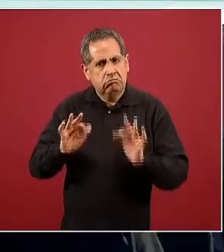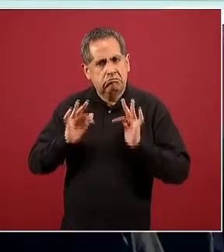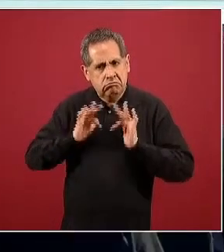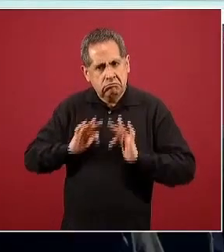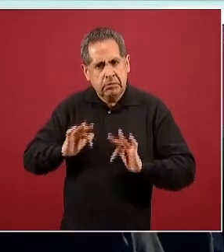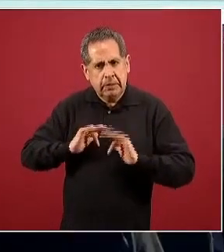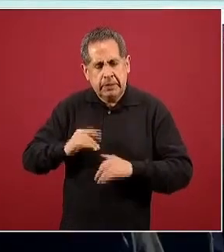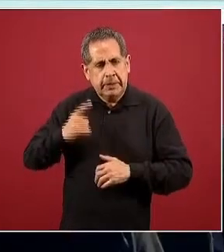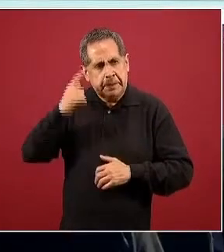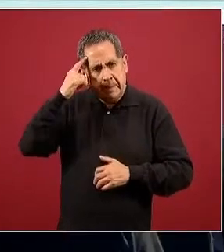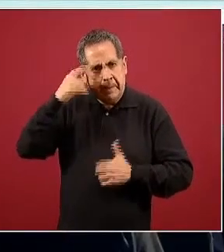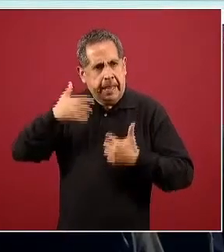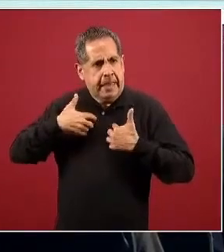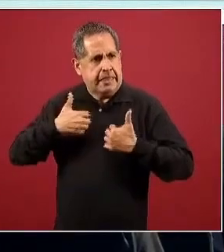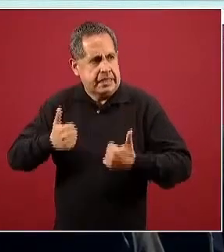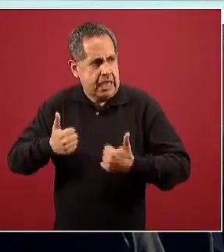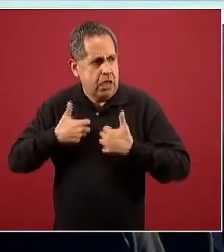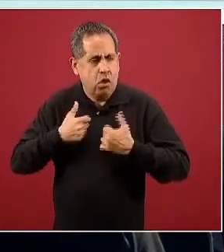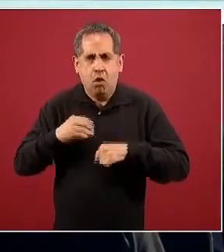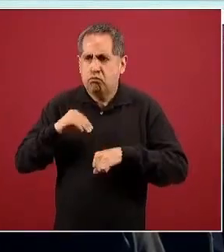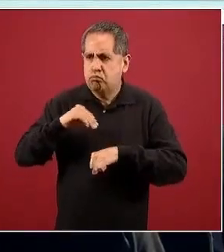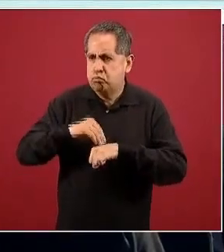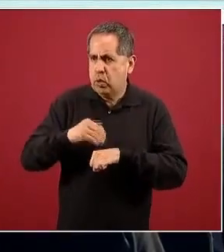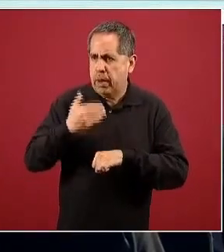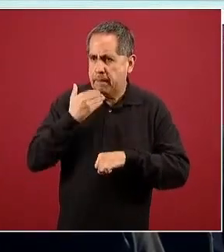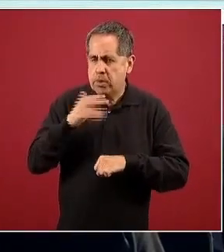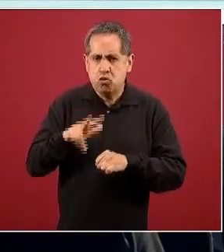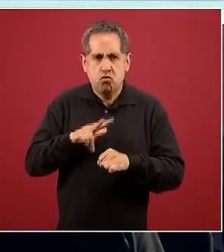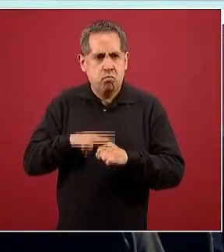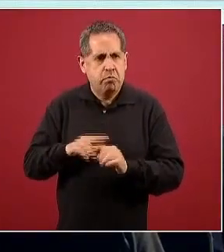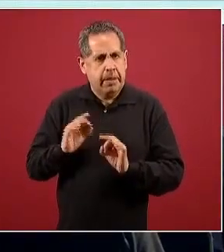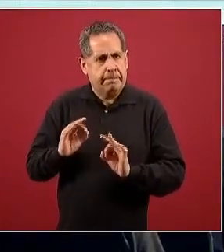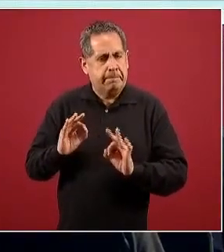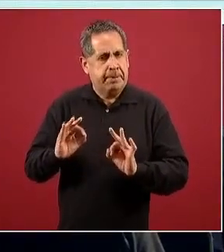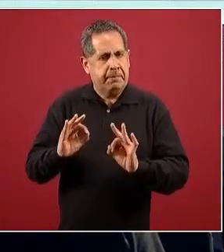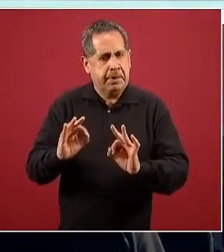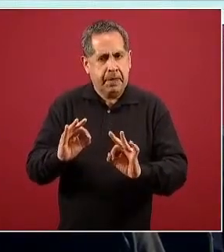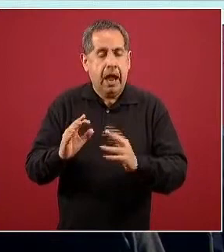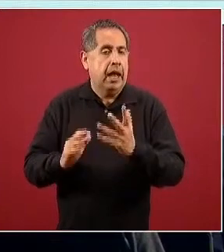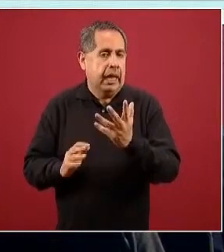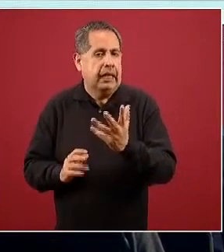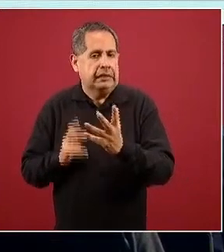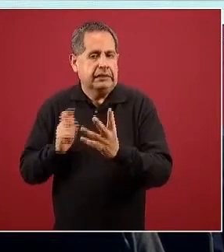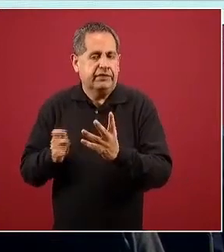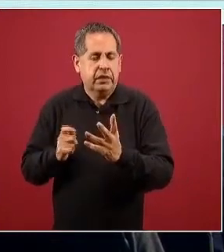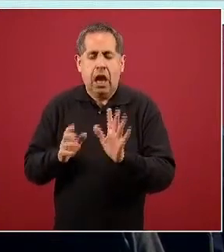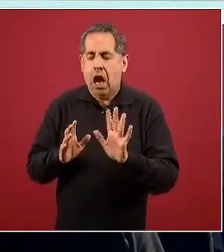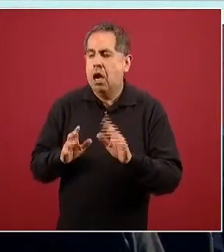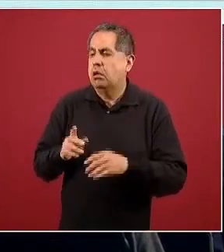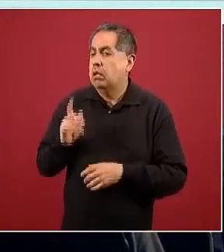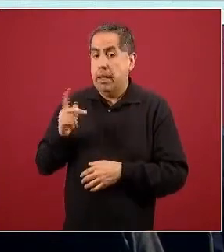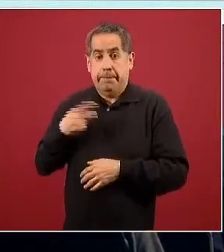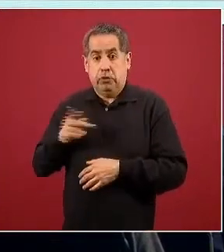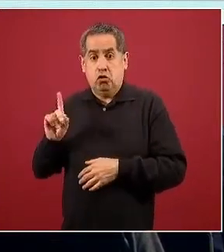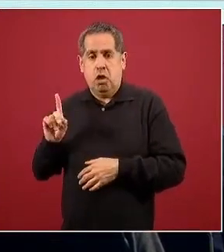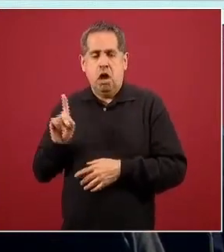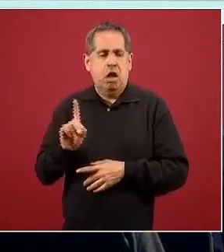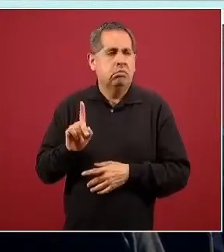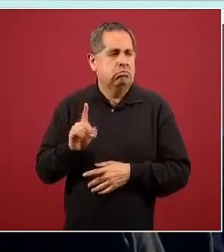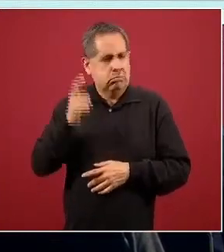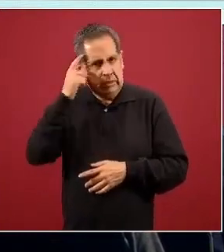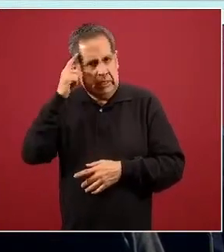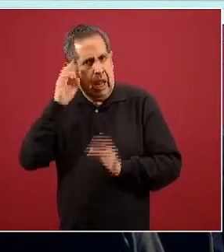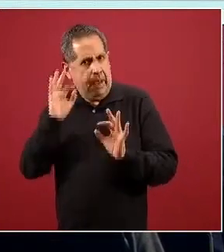emocional, cognitivo y conductual que va a permitir a cualquier individuo